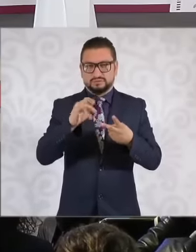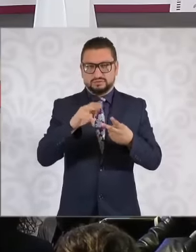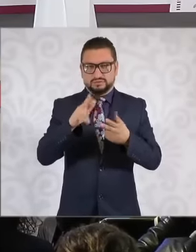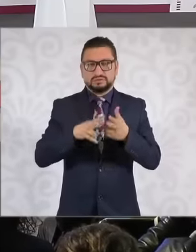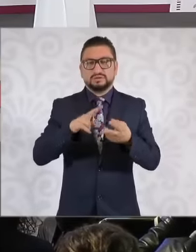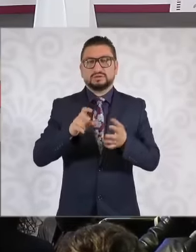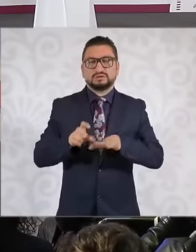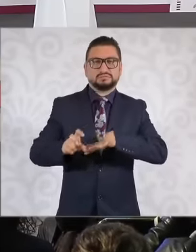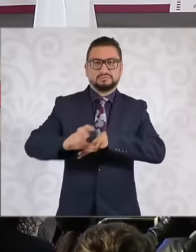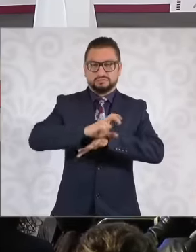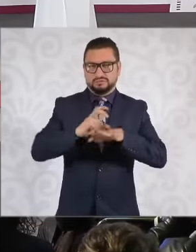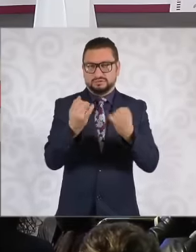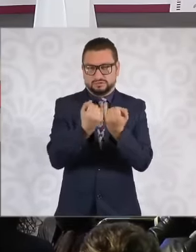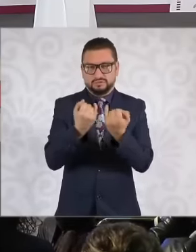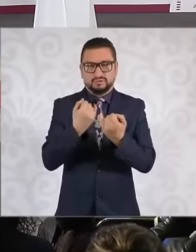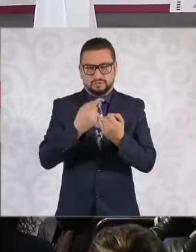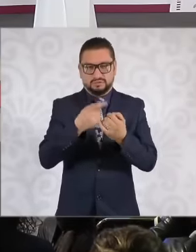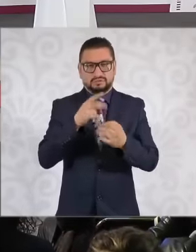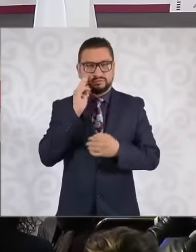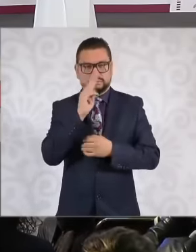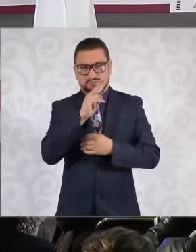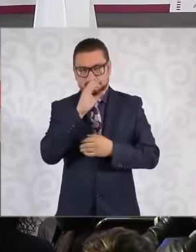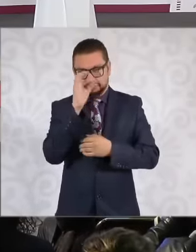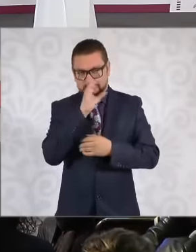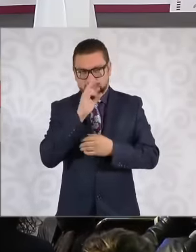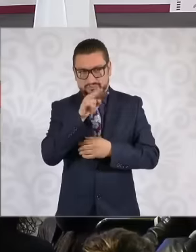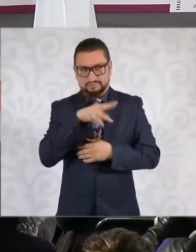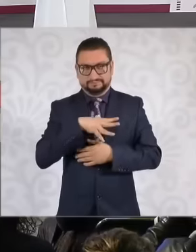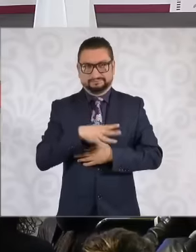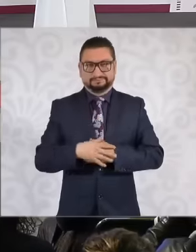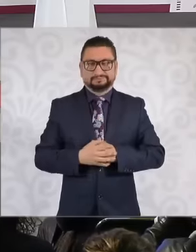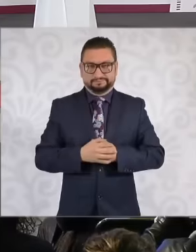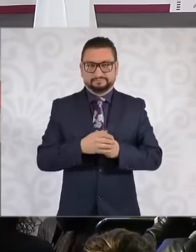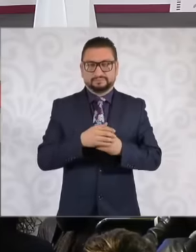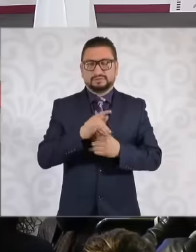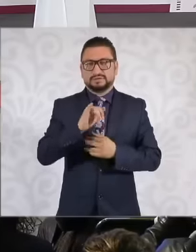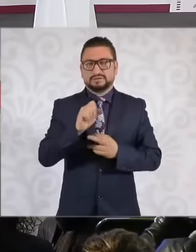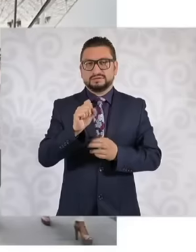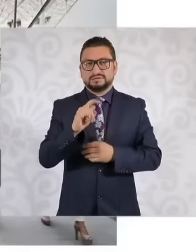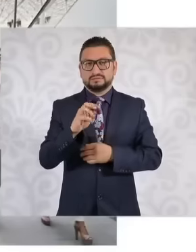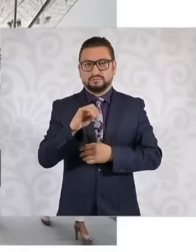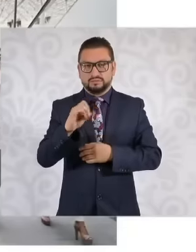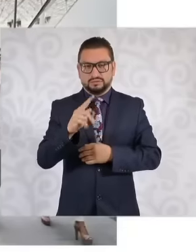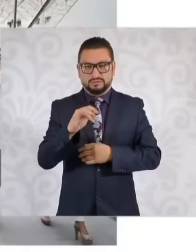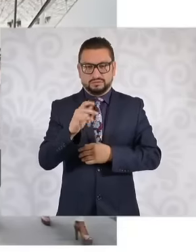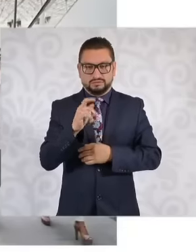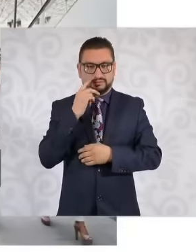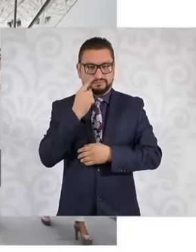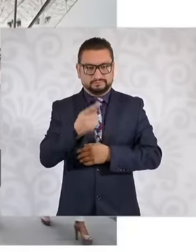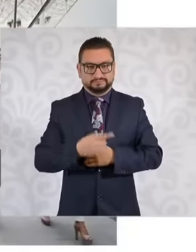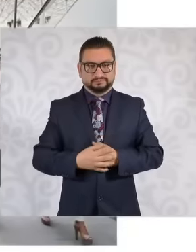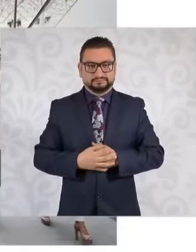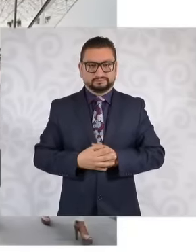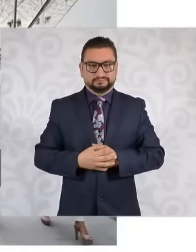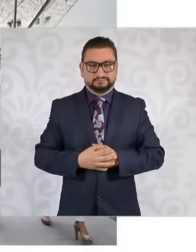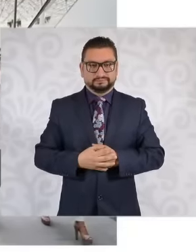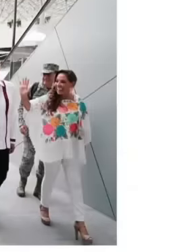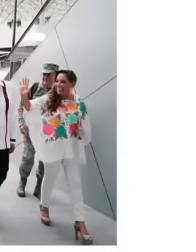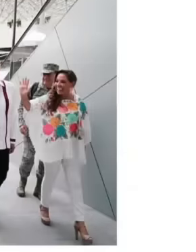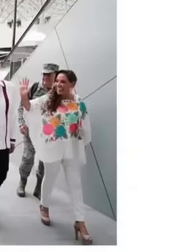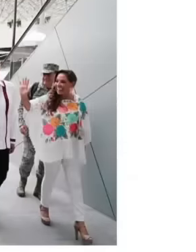una imagen del tren del Istmo de Tehuantepec, que da servicio de pasajeros, no solo servicio de carga. La que sigue, por